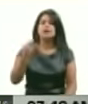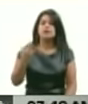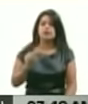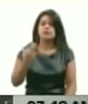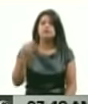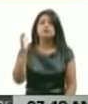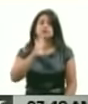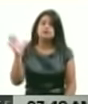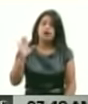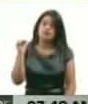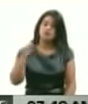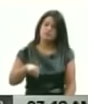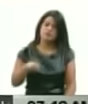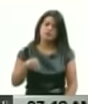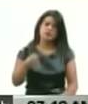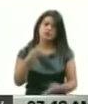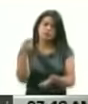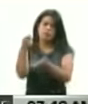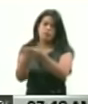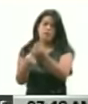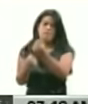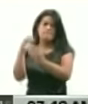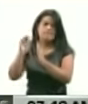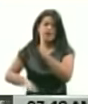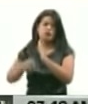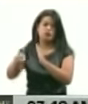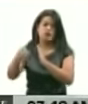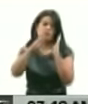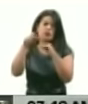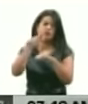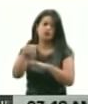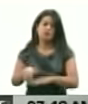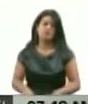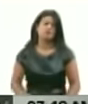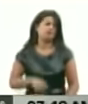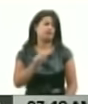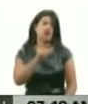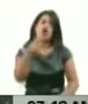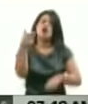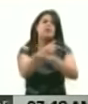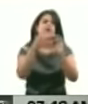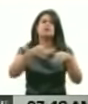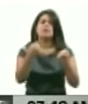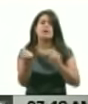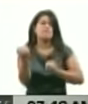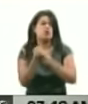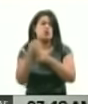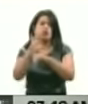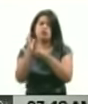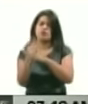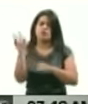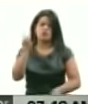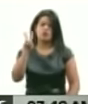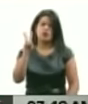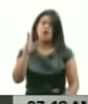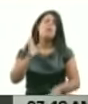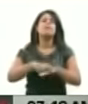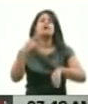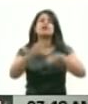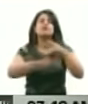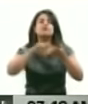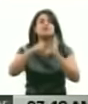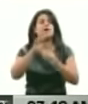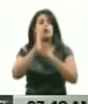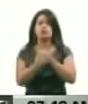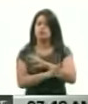invertir en la cultura en Venezuela? El gobierno bolivariano nunca dejará de invertir en cultura porque la revolución es cultural.